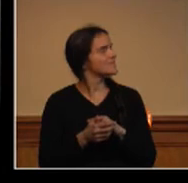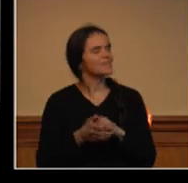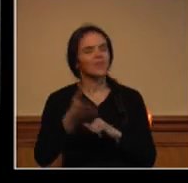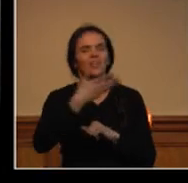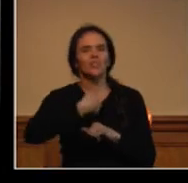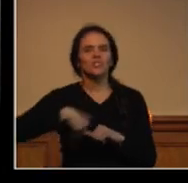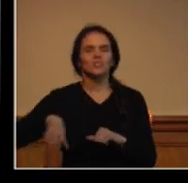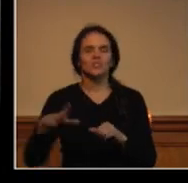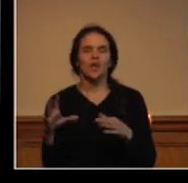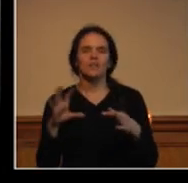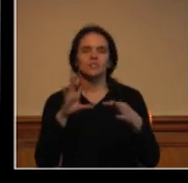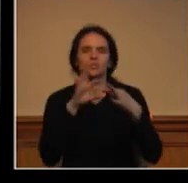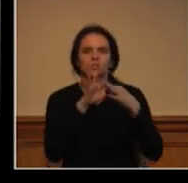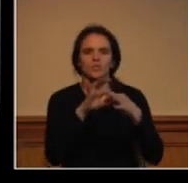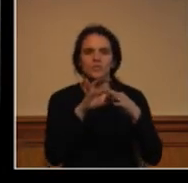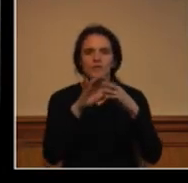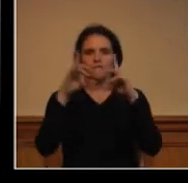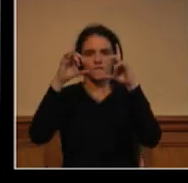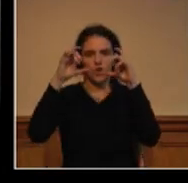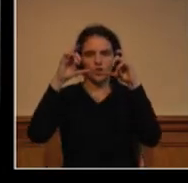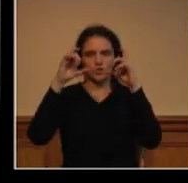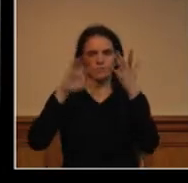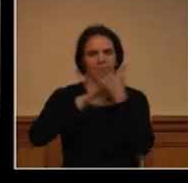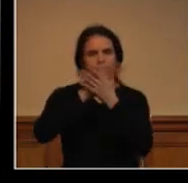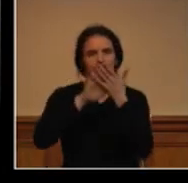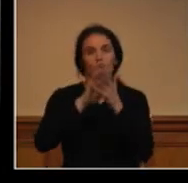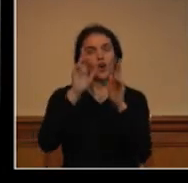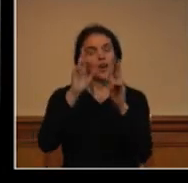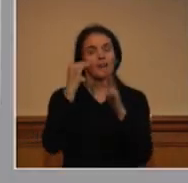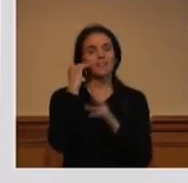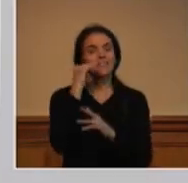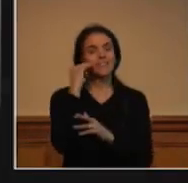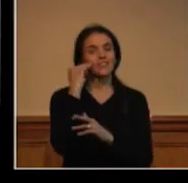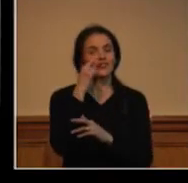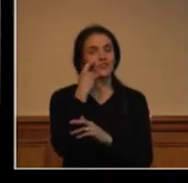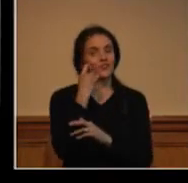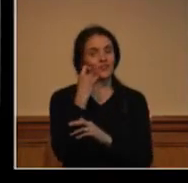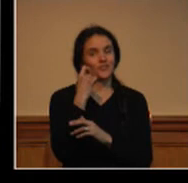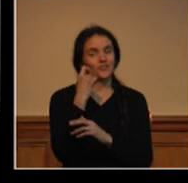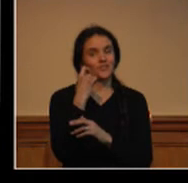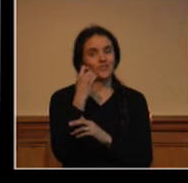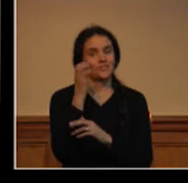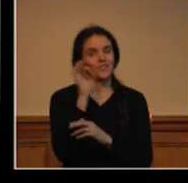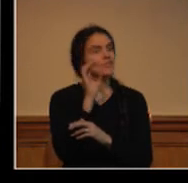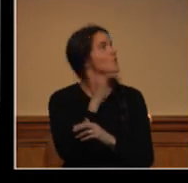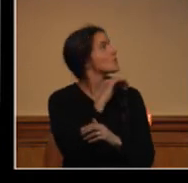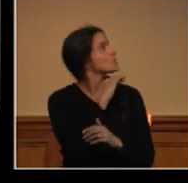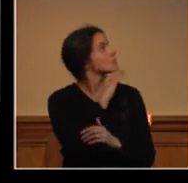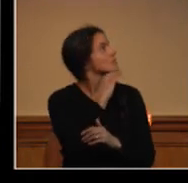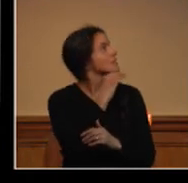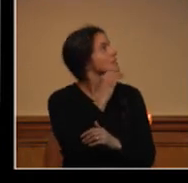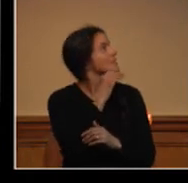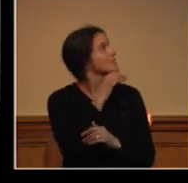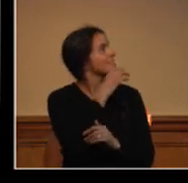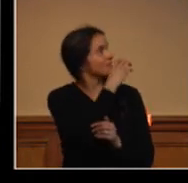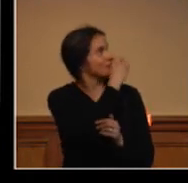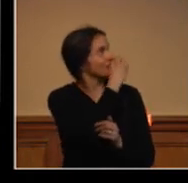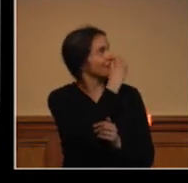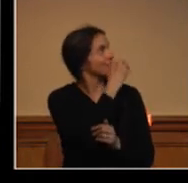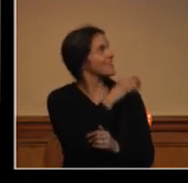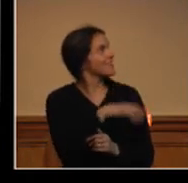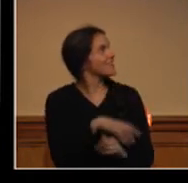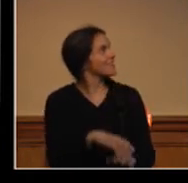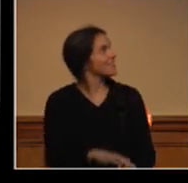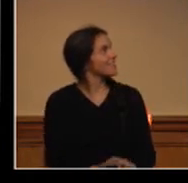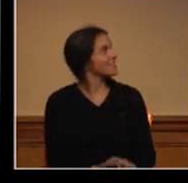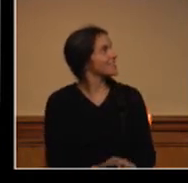Nosotros vamos a asociar una foto, que la idea es que sea del niño que va a usar la mesita, a la aplicación. En este caso,